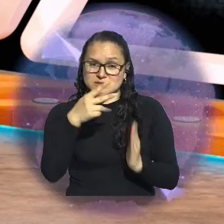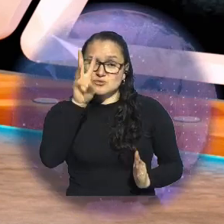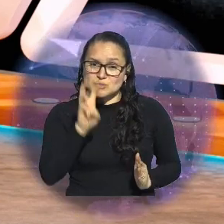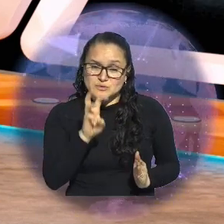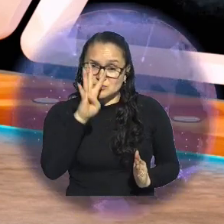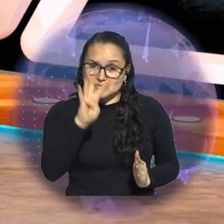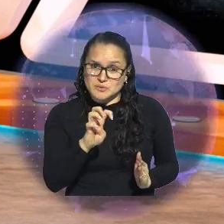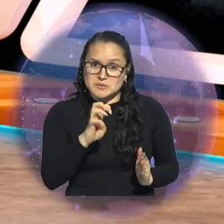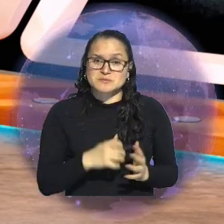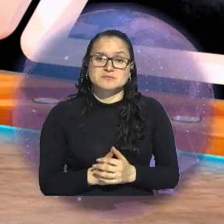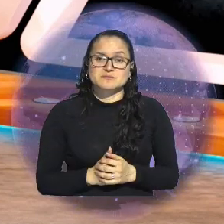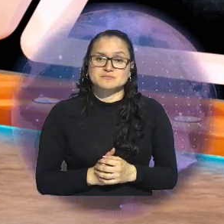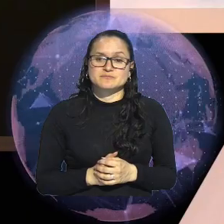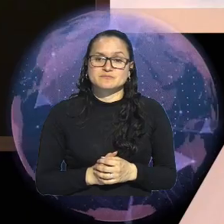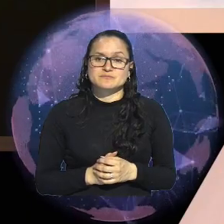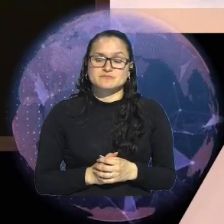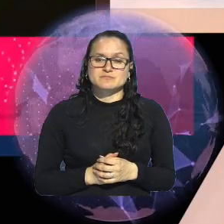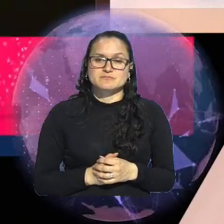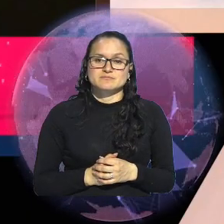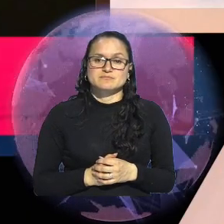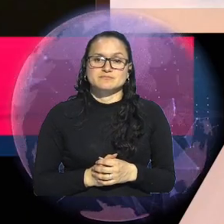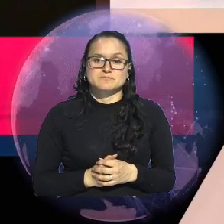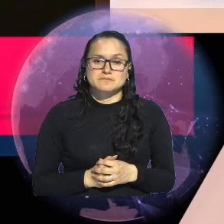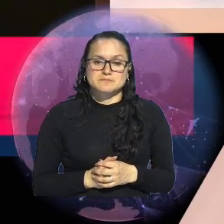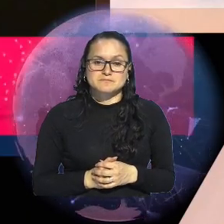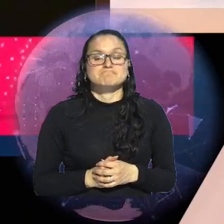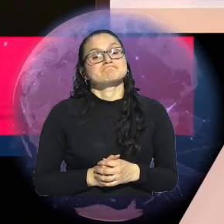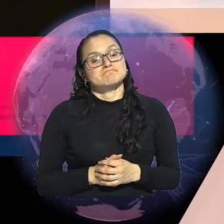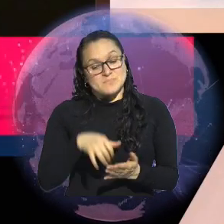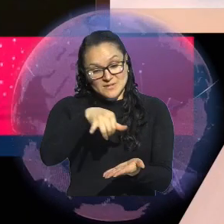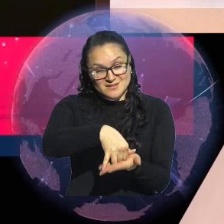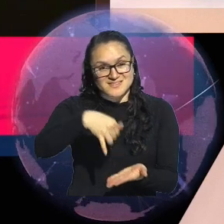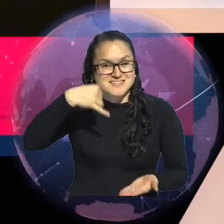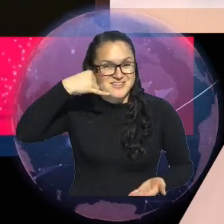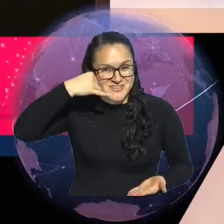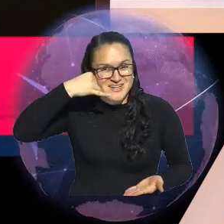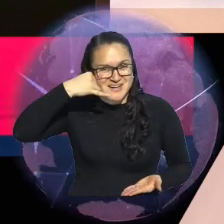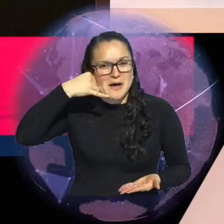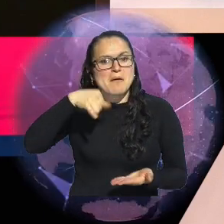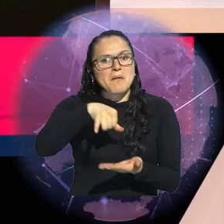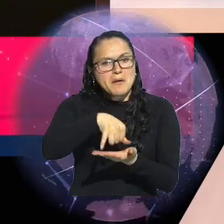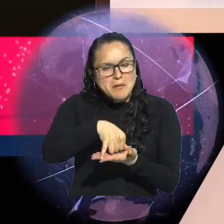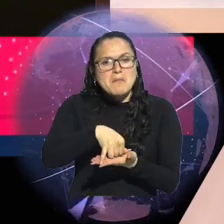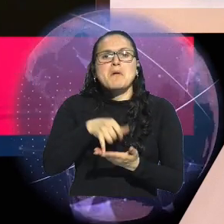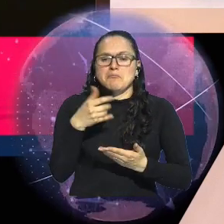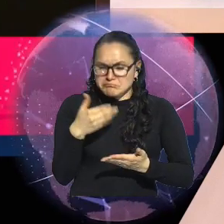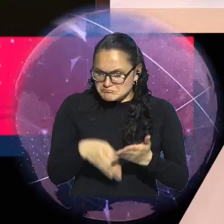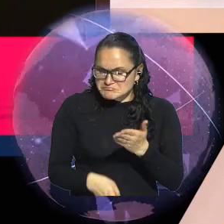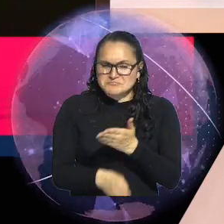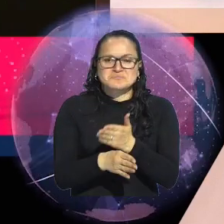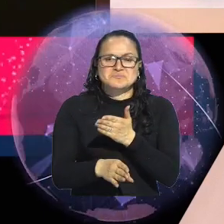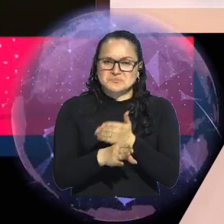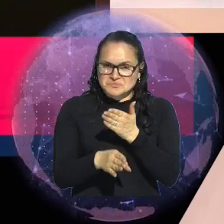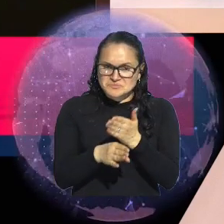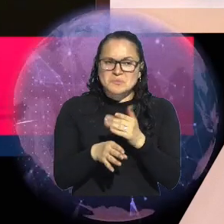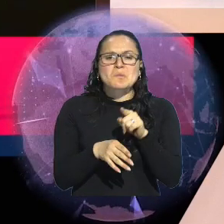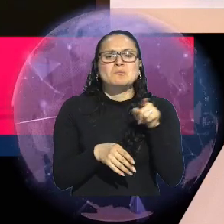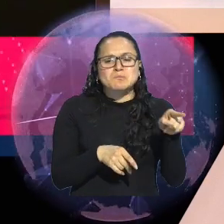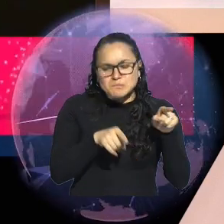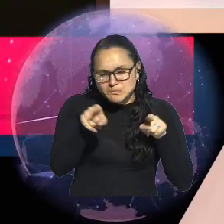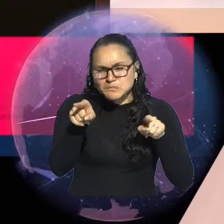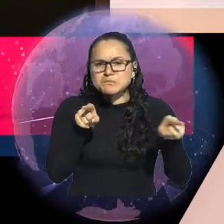gladys el servicio de telefonía fija en el país sigue estando muy presente la parte de nuestras comunicaciones